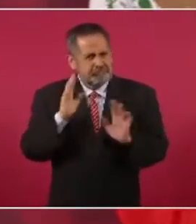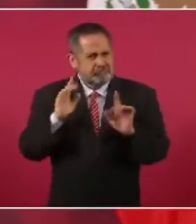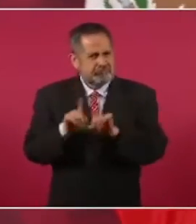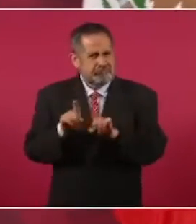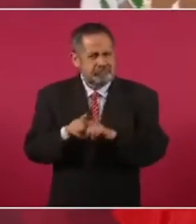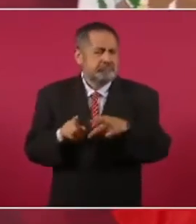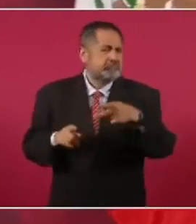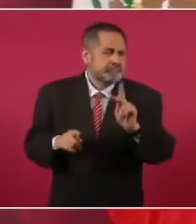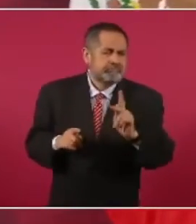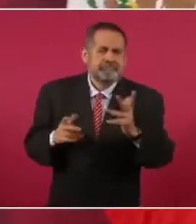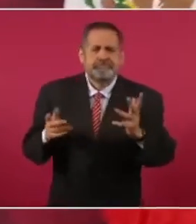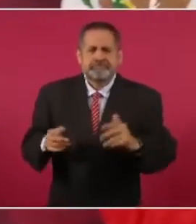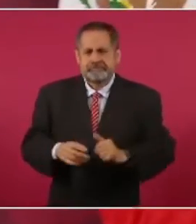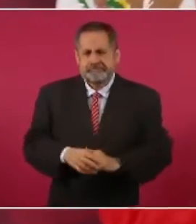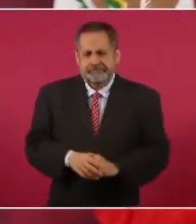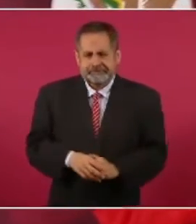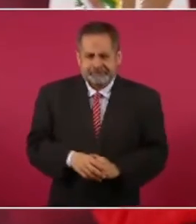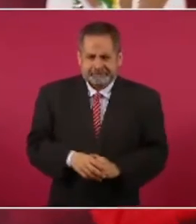Pero